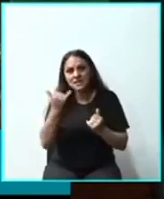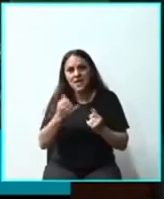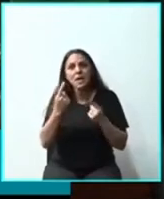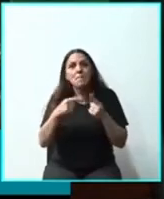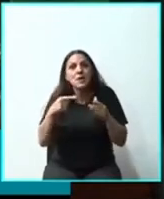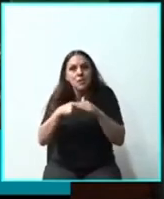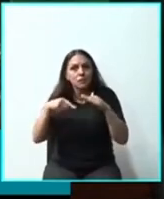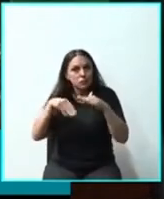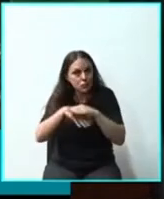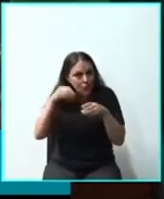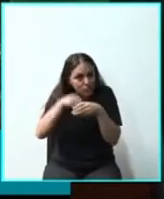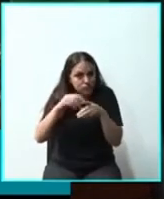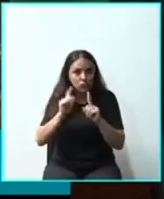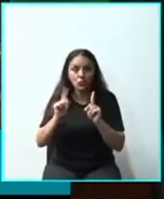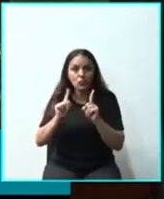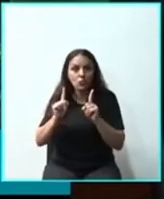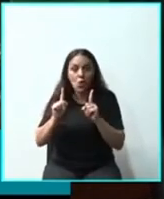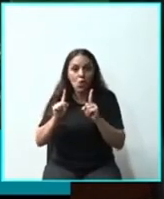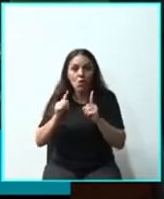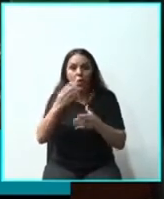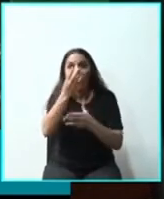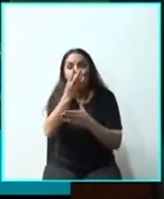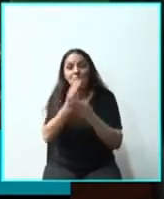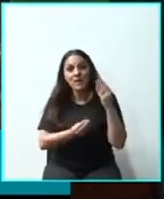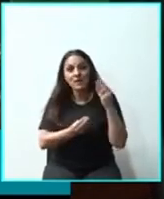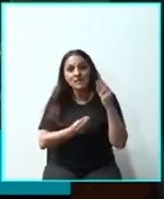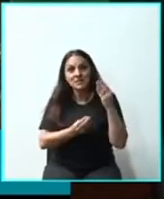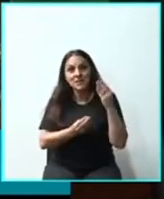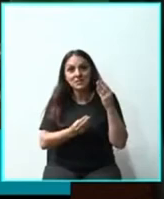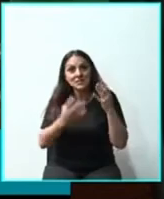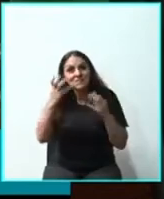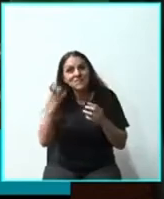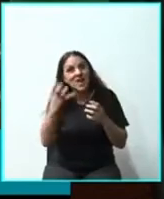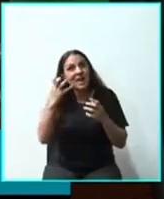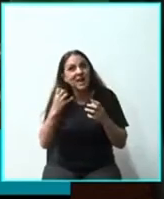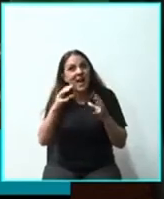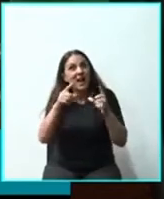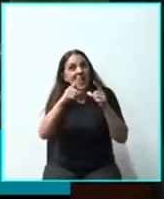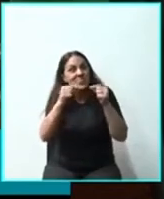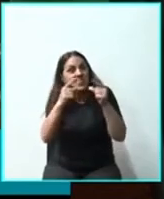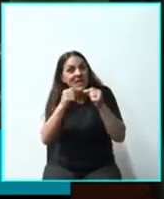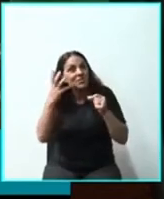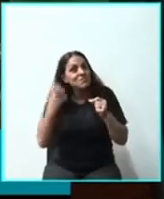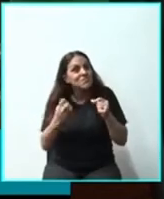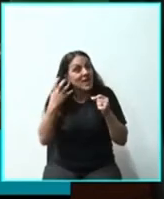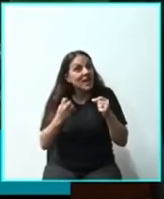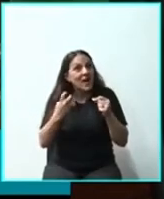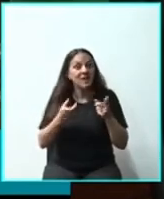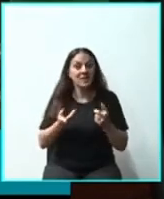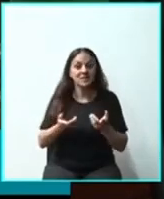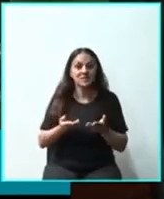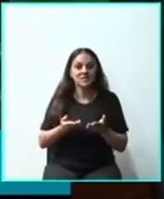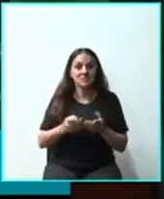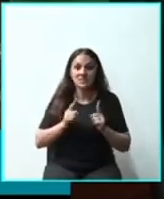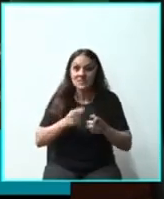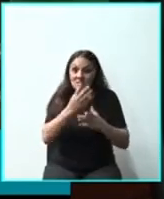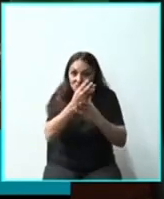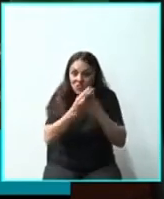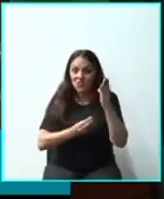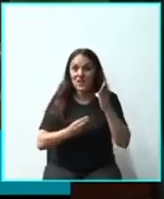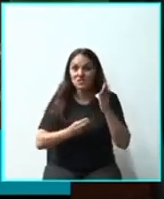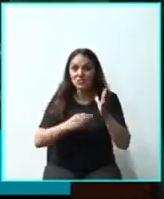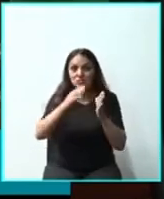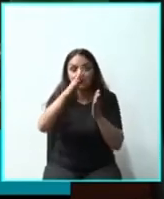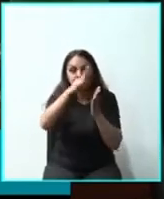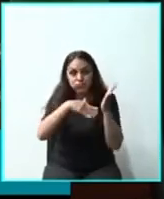ciudad. Fueron errores en la carga de datos del CONARC, fueron errores en los